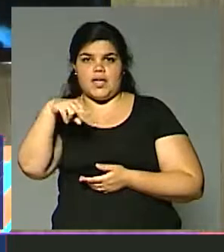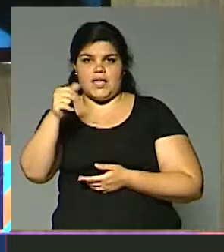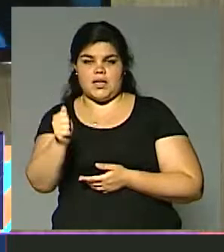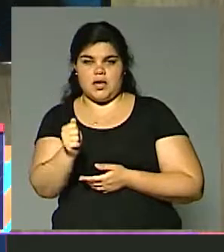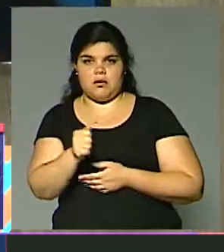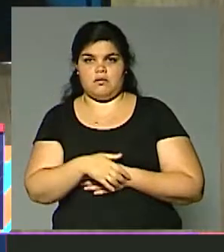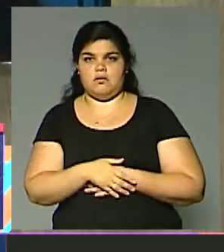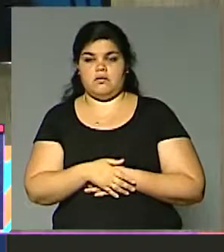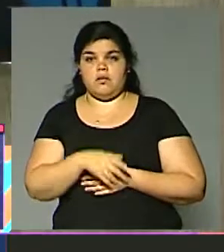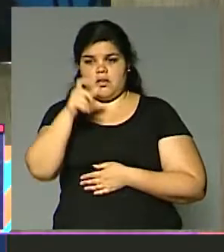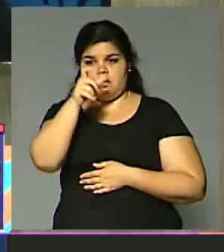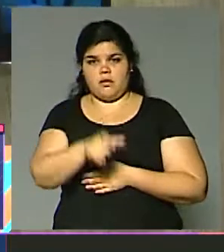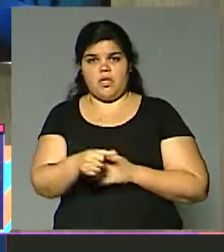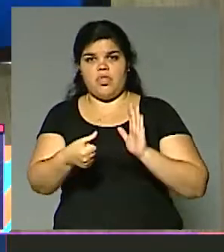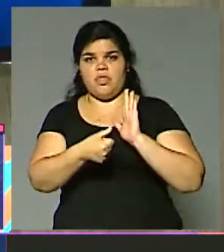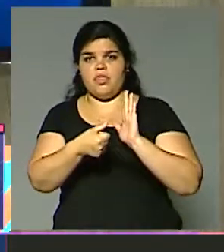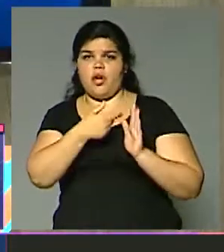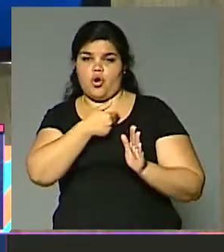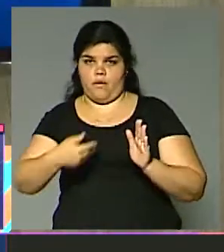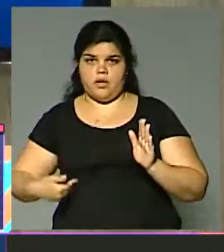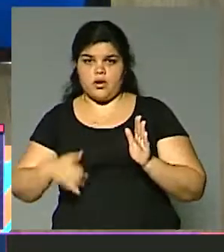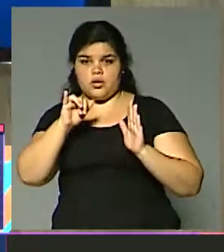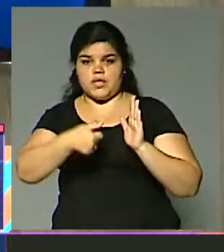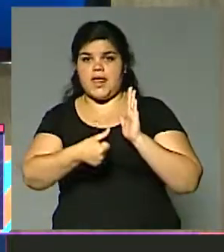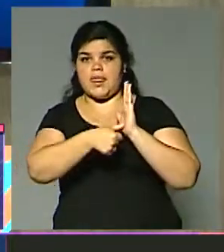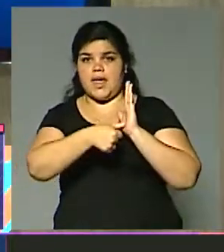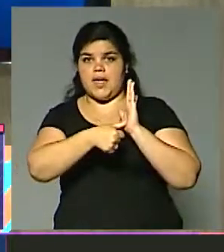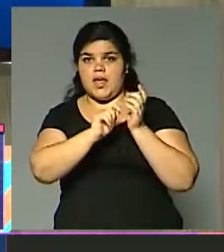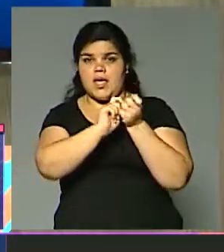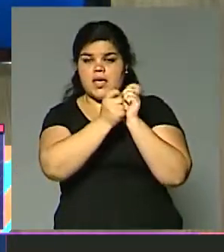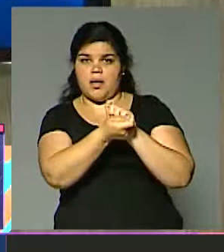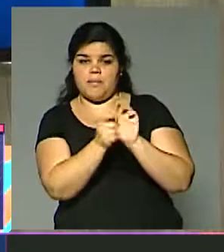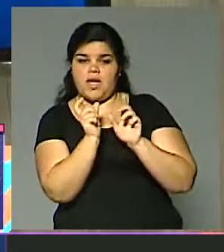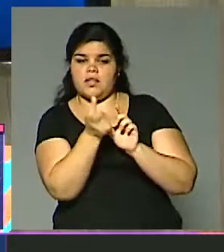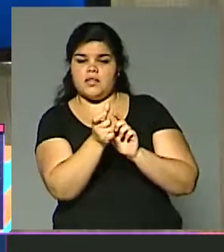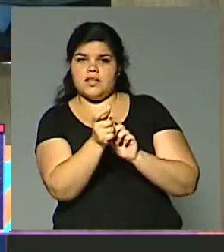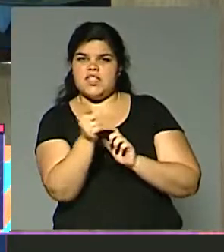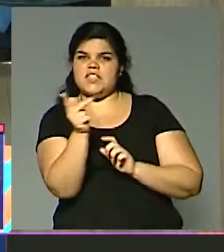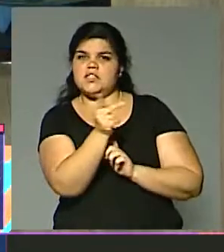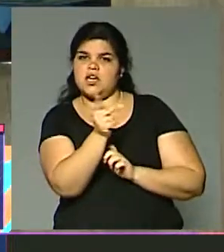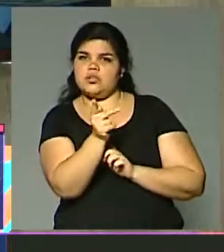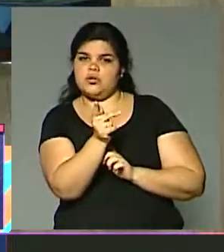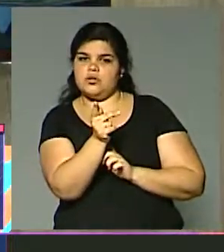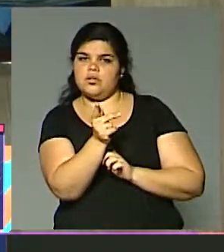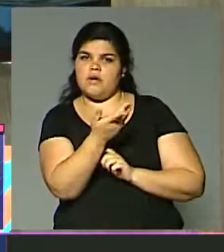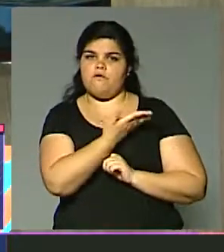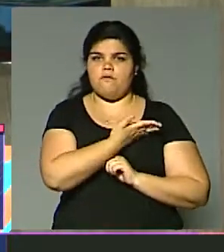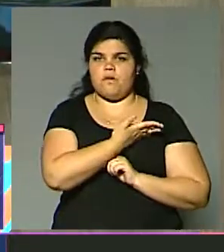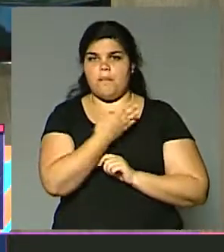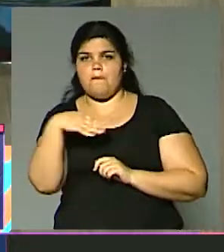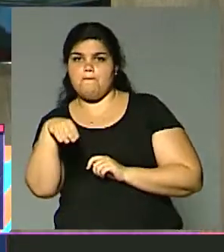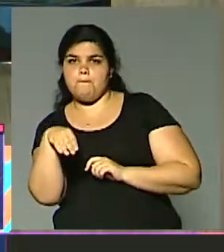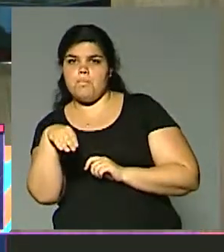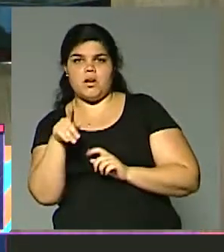estado modificó su dni en el casillero correspondiente a sexo para que no indique ni ese ni